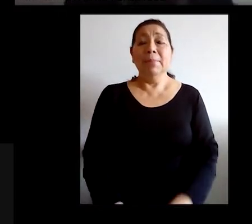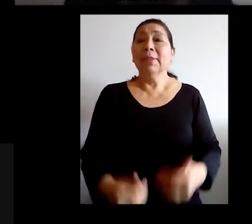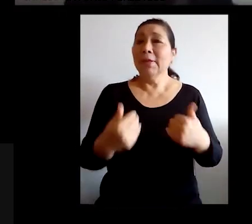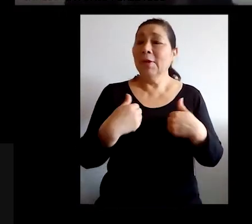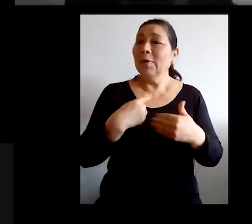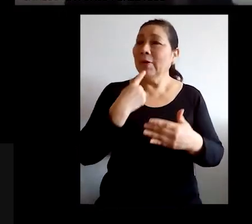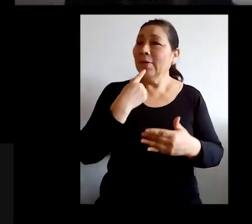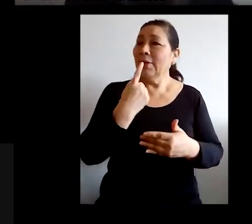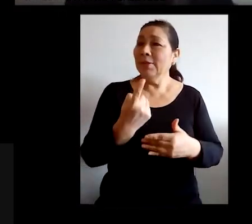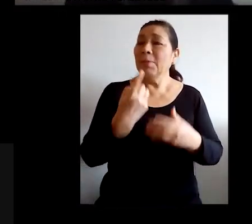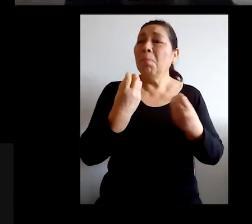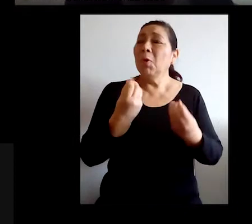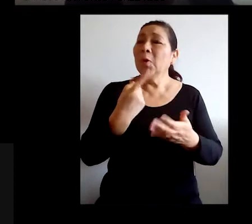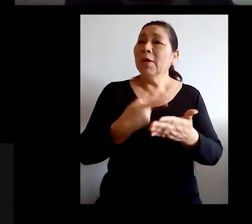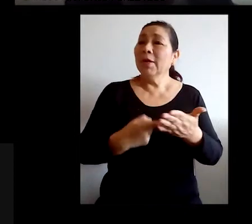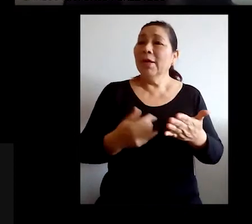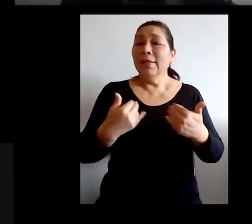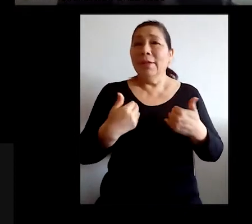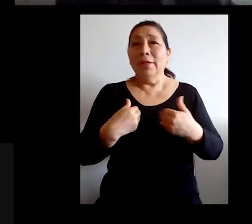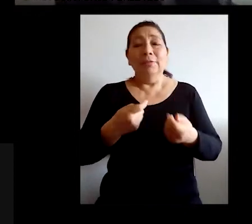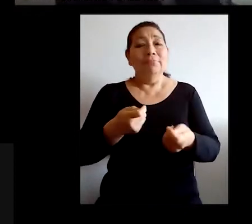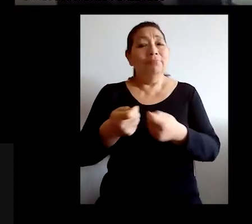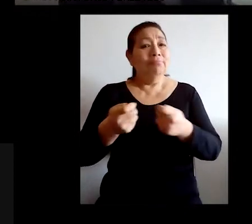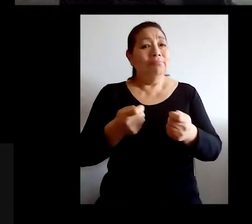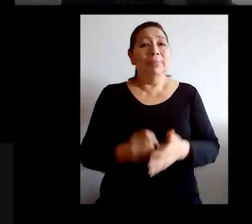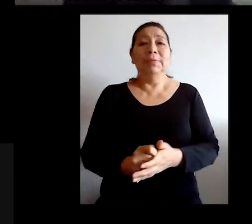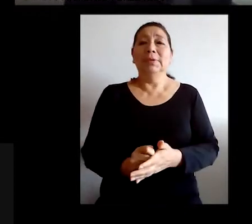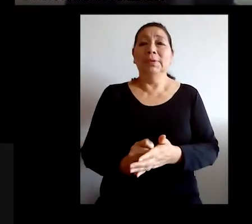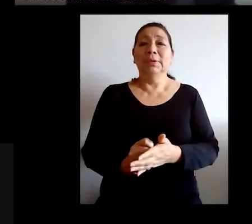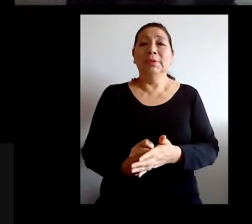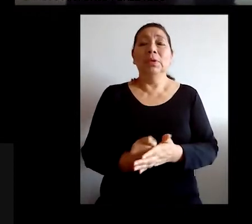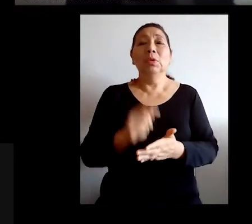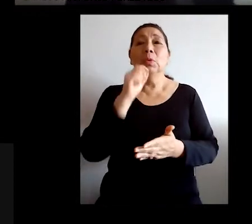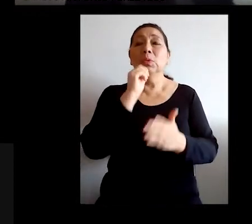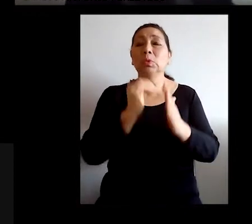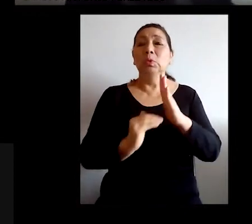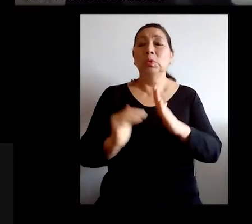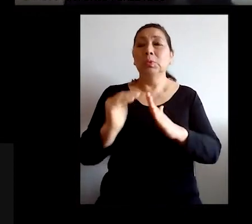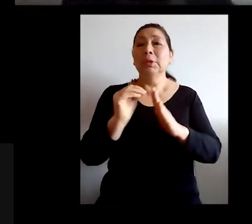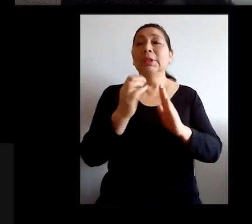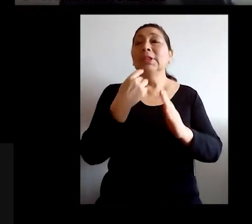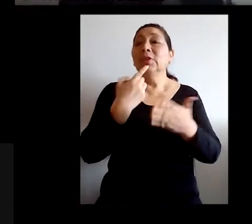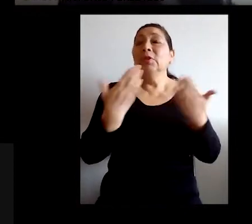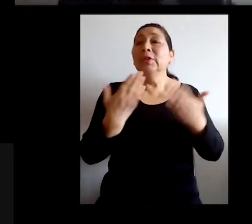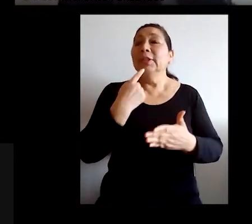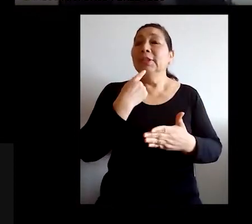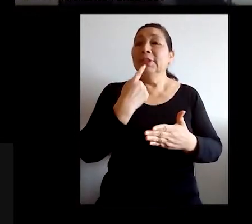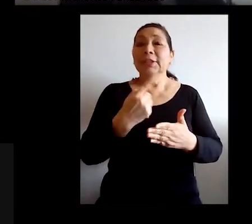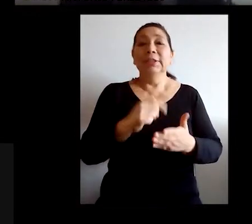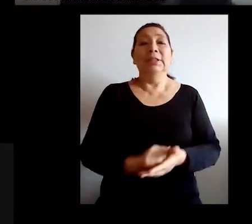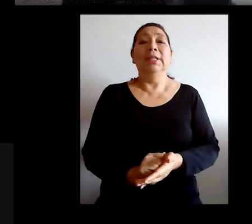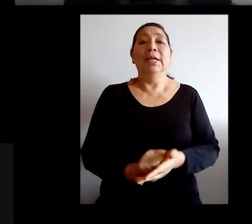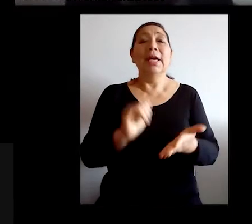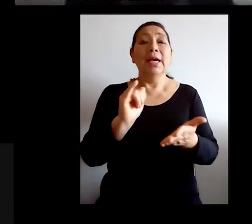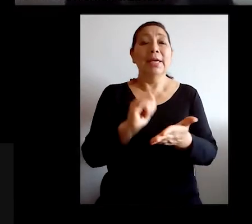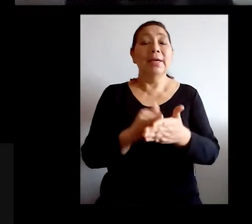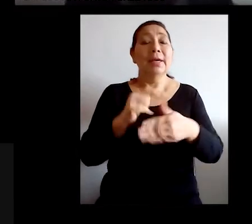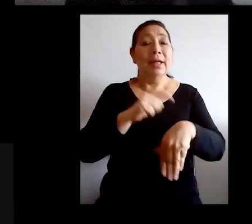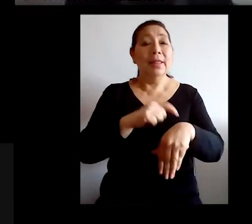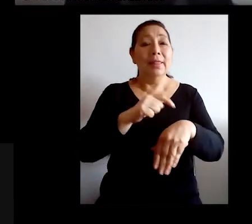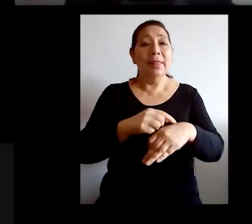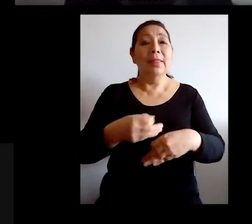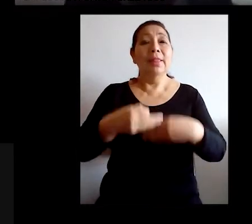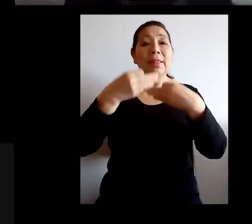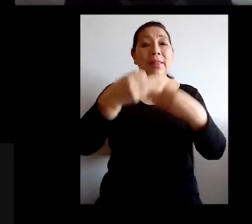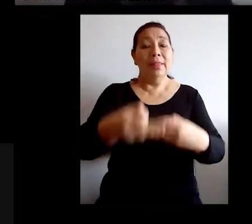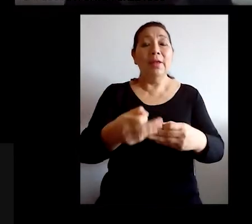Tengo que hacer una precisión porque este criterio se ha manejado en una resolución de la Suprema. Se señala que